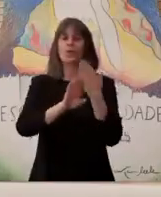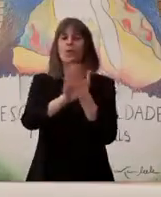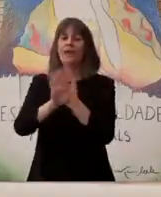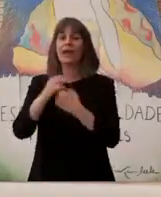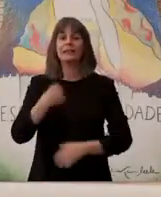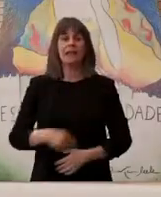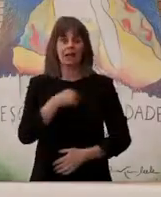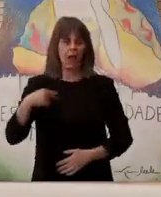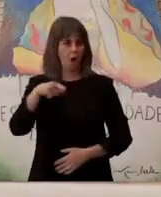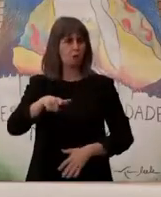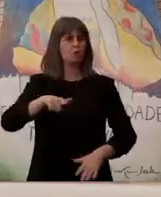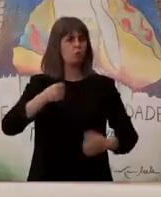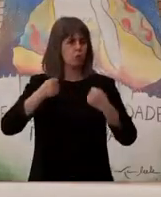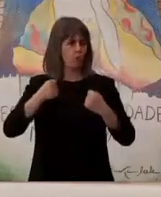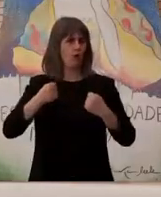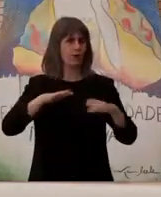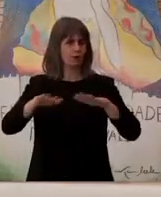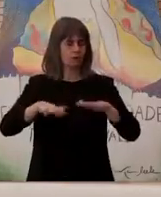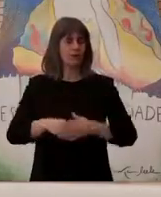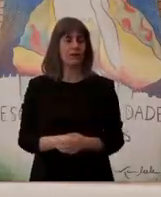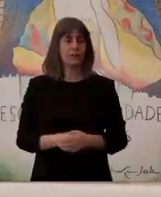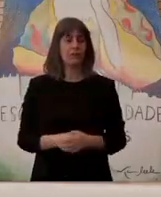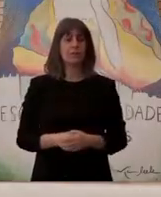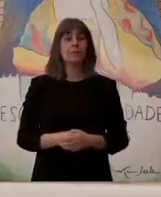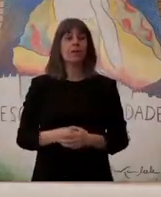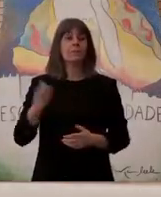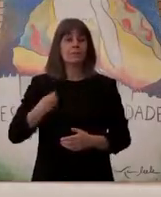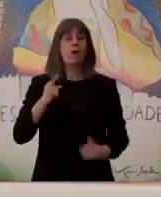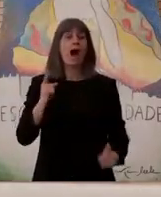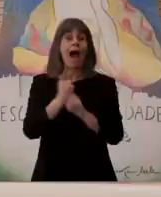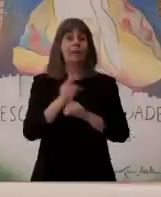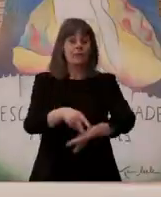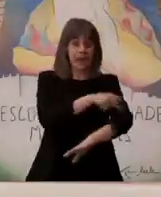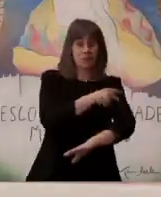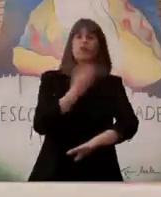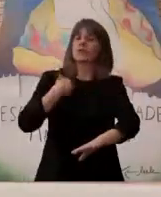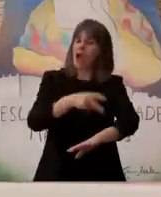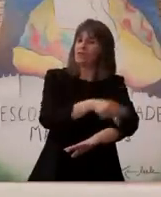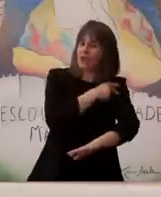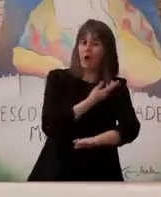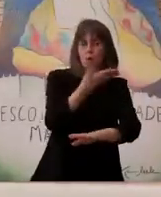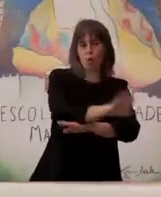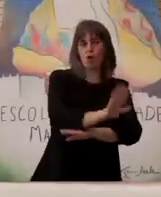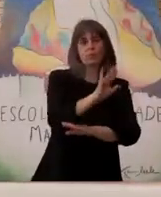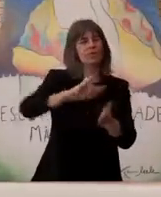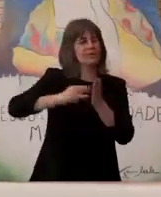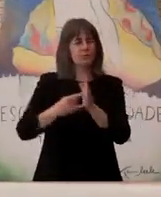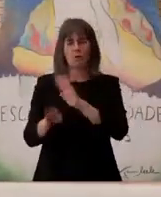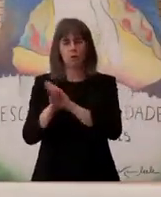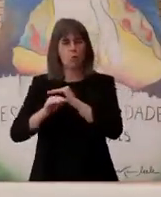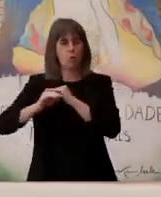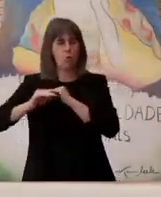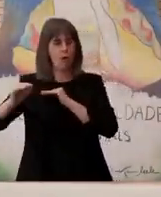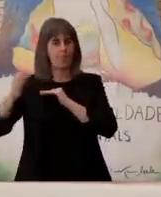que era fortísimo era o antifranquismo Franco estaba muerto pero sistema seguía igual o hubo que cambiarlo